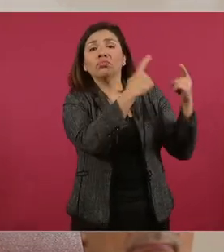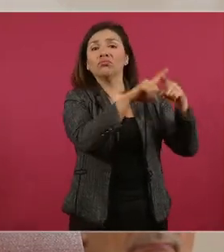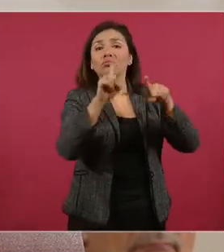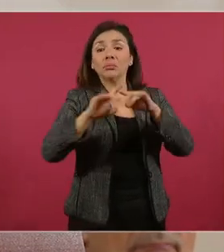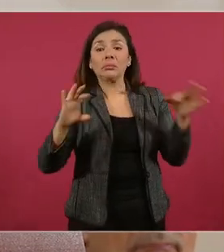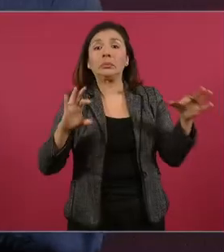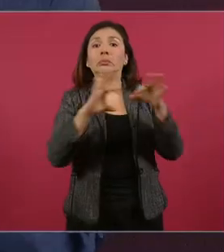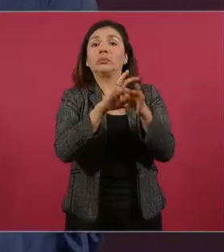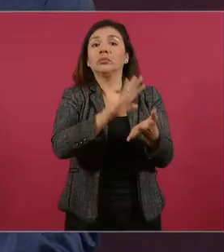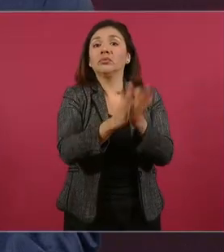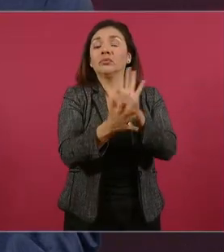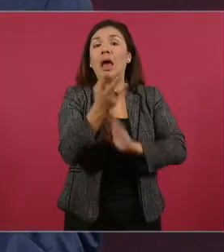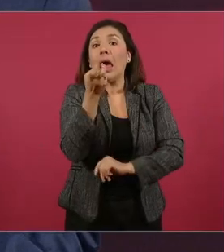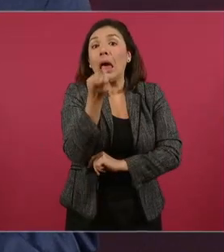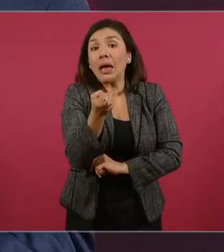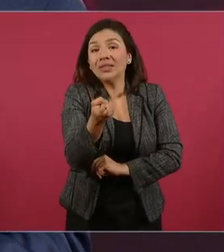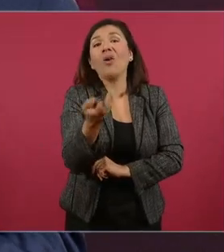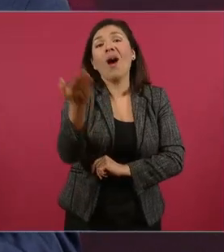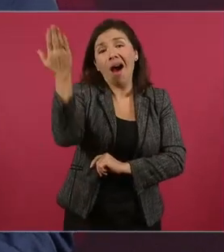Todo eso era lo que sucedía.